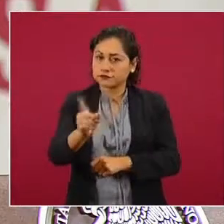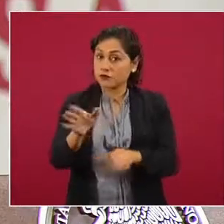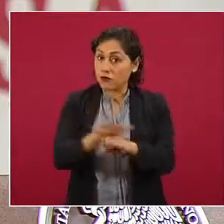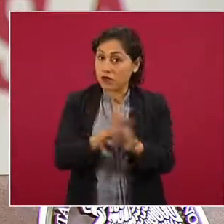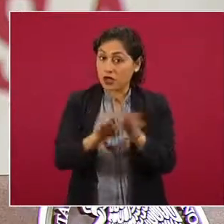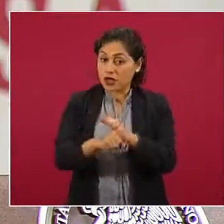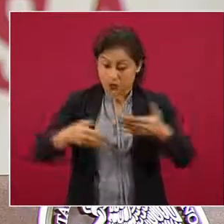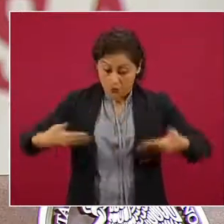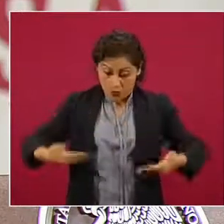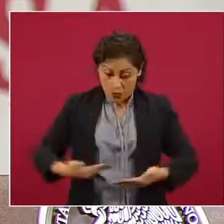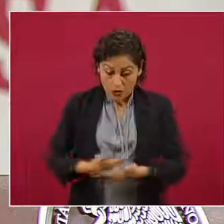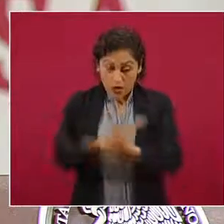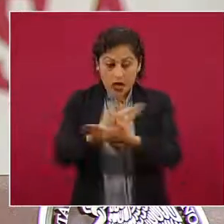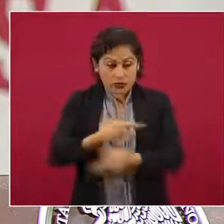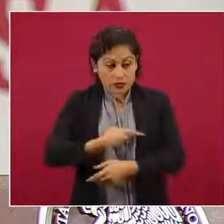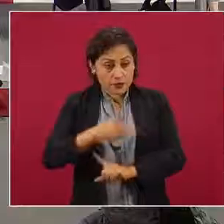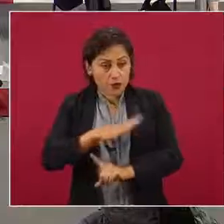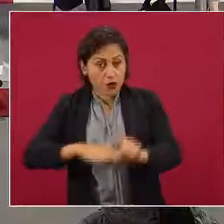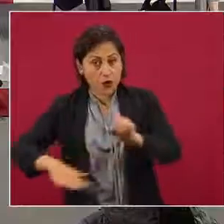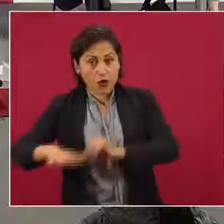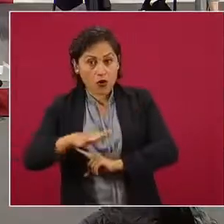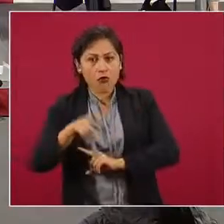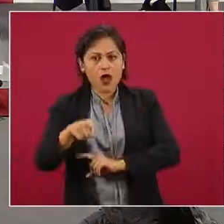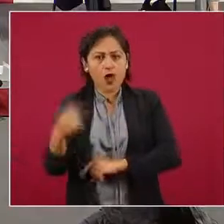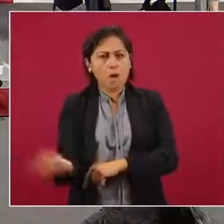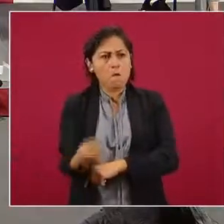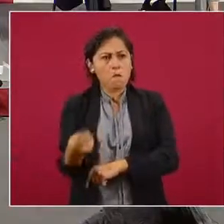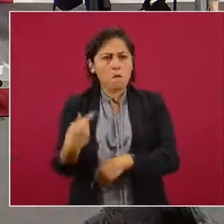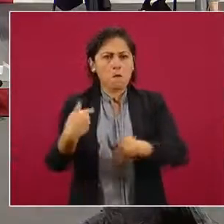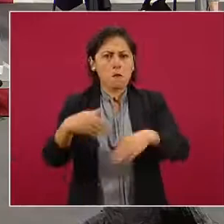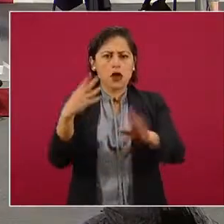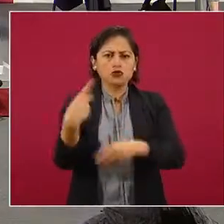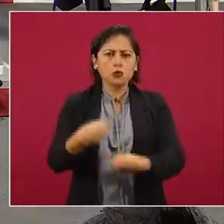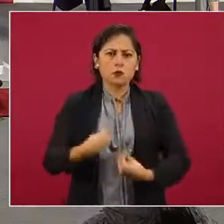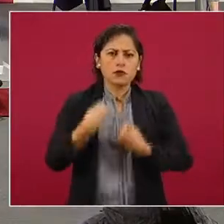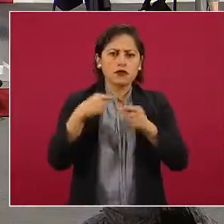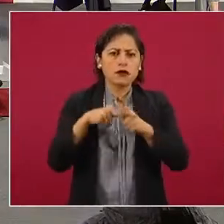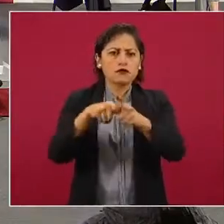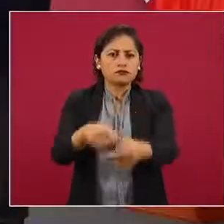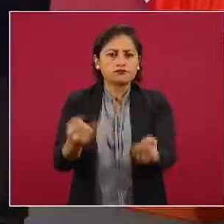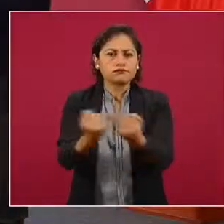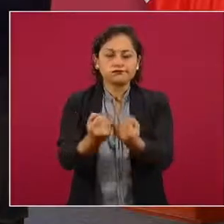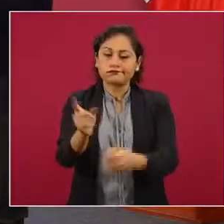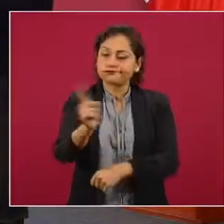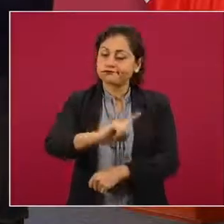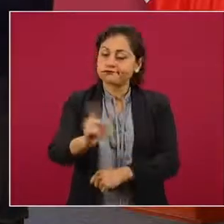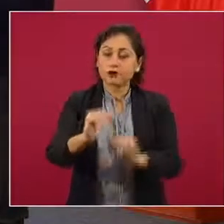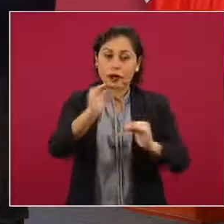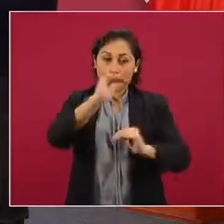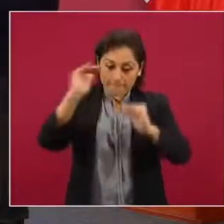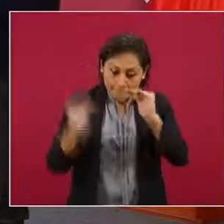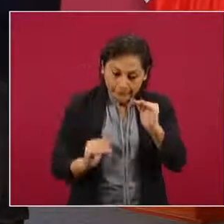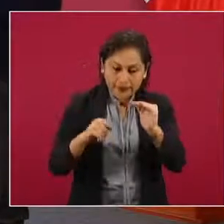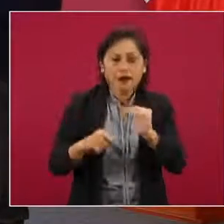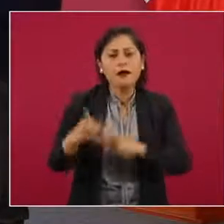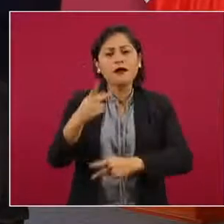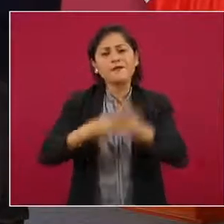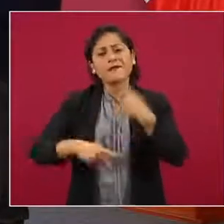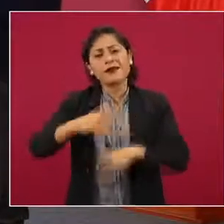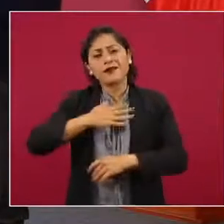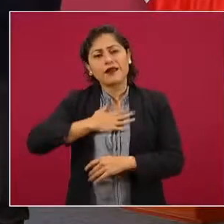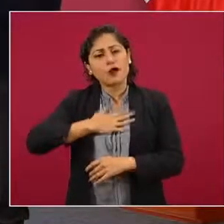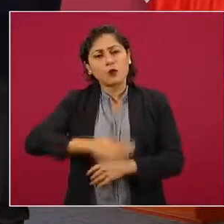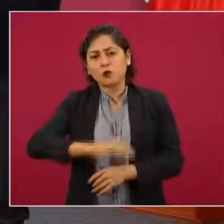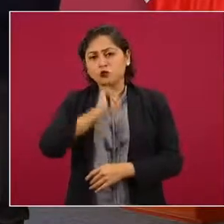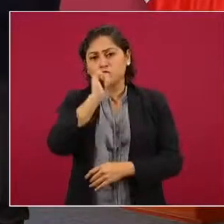estar condenado a morir pobre. La desigualdad en cualquier terreno es producto de la injusticia y